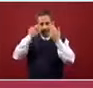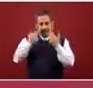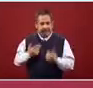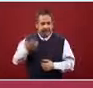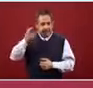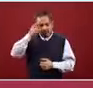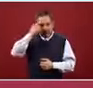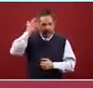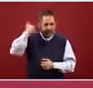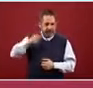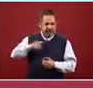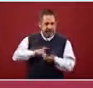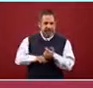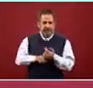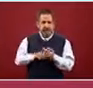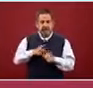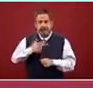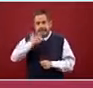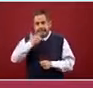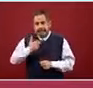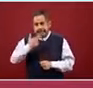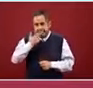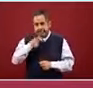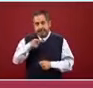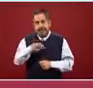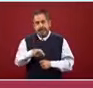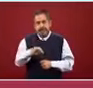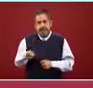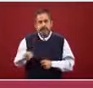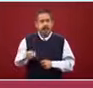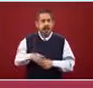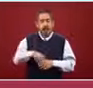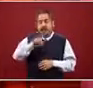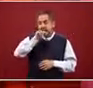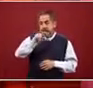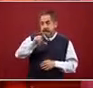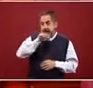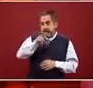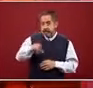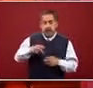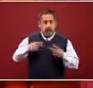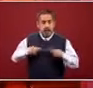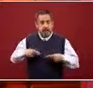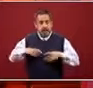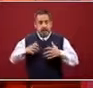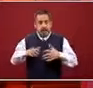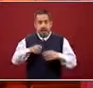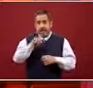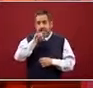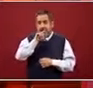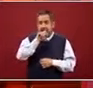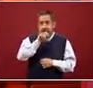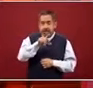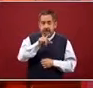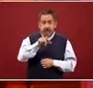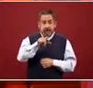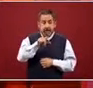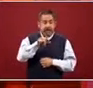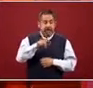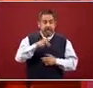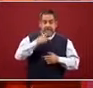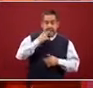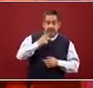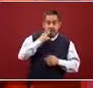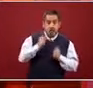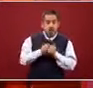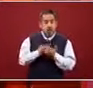que hemos señalado, en particular diabetes. En el caso de Jalisco, una persona que tenía diabetes y obesidad. En el caso